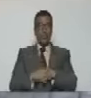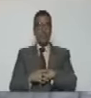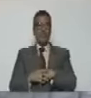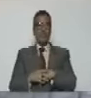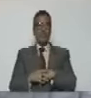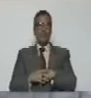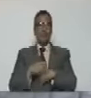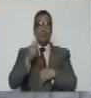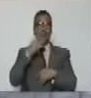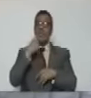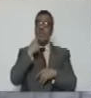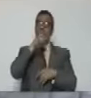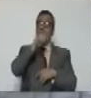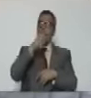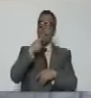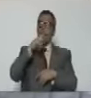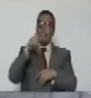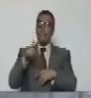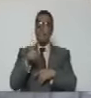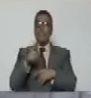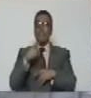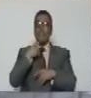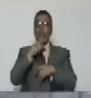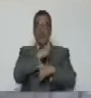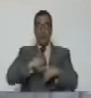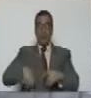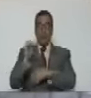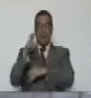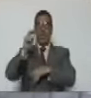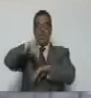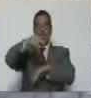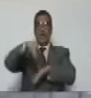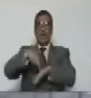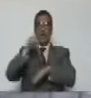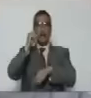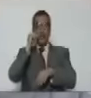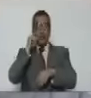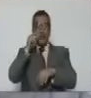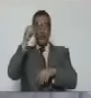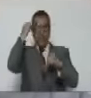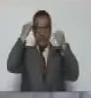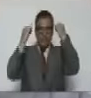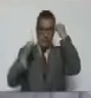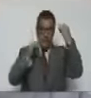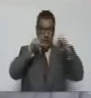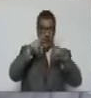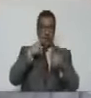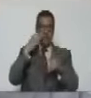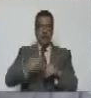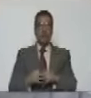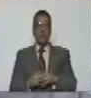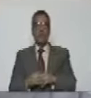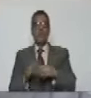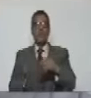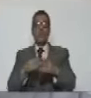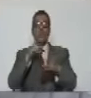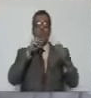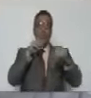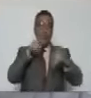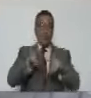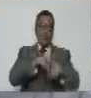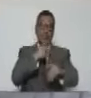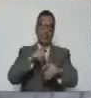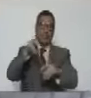entonces, bueno, me preguntaron por el presidente de la Asamblea Nacional, que es un hombre creativo también, un gran cuentista y un